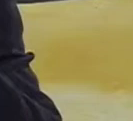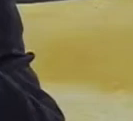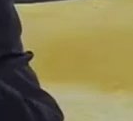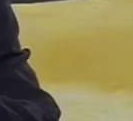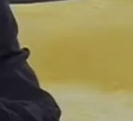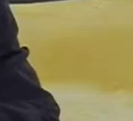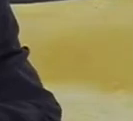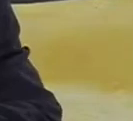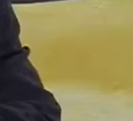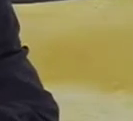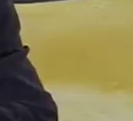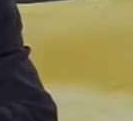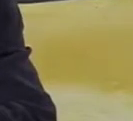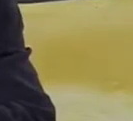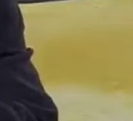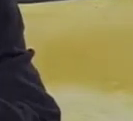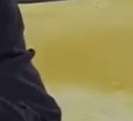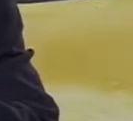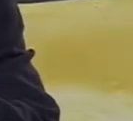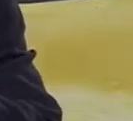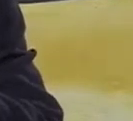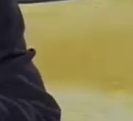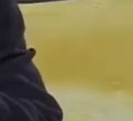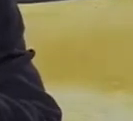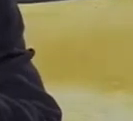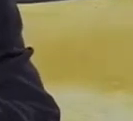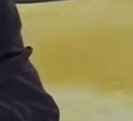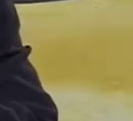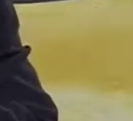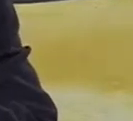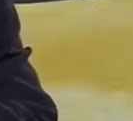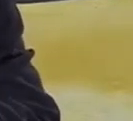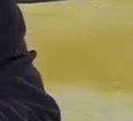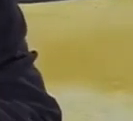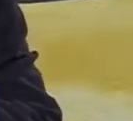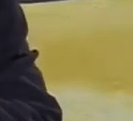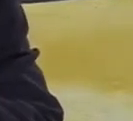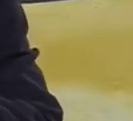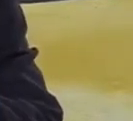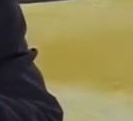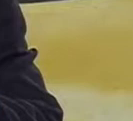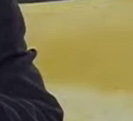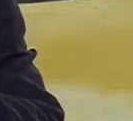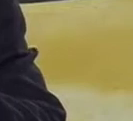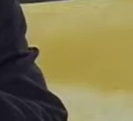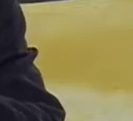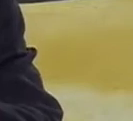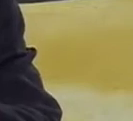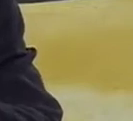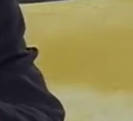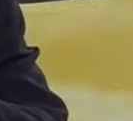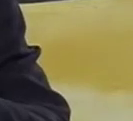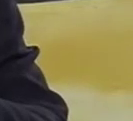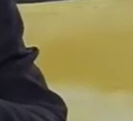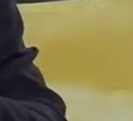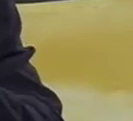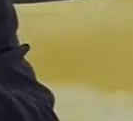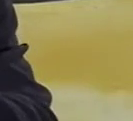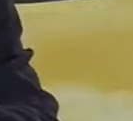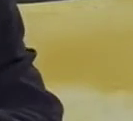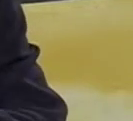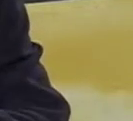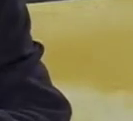el comienzo de la iglesia de Jesucristo. Lo vemos allí en Hechos de los Apóstoles. De verdad, pues, que la